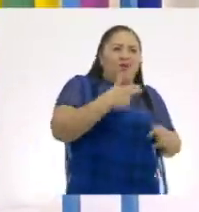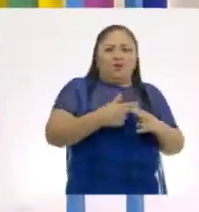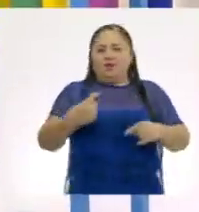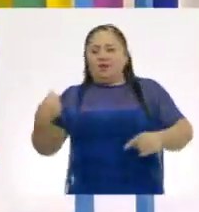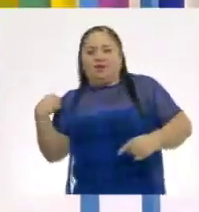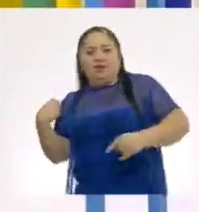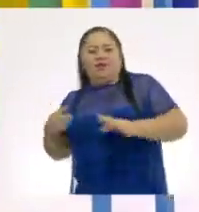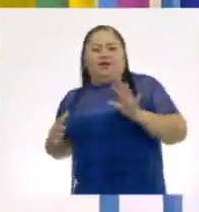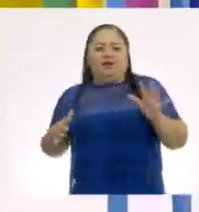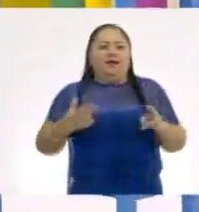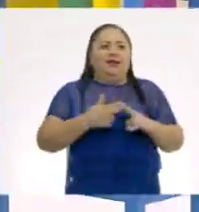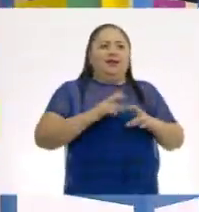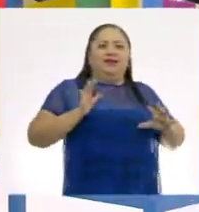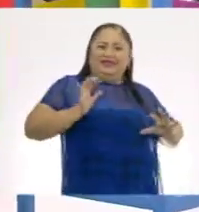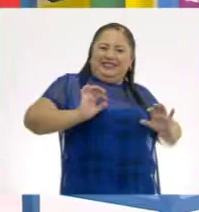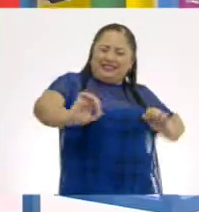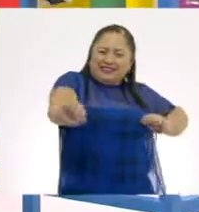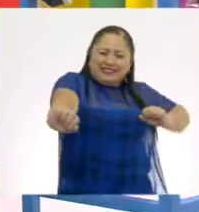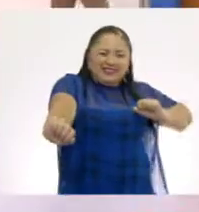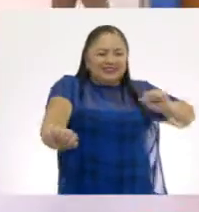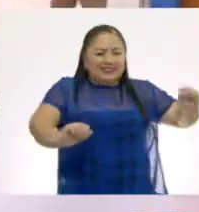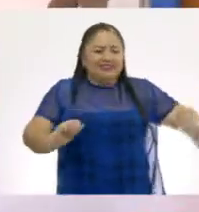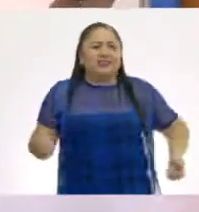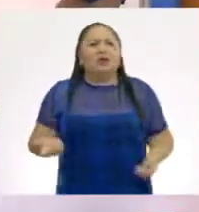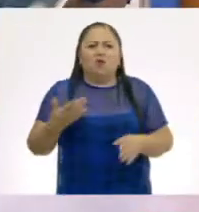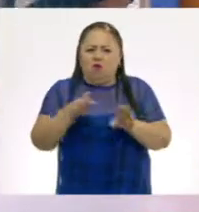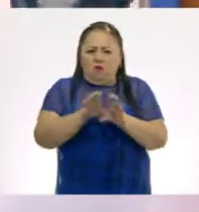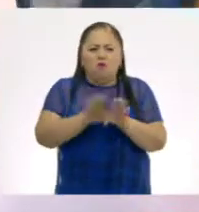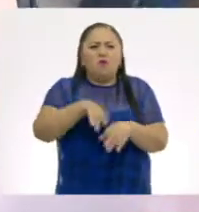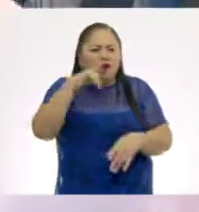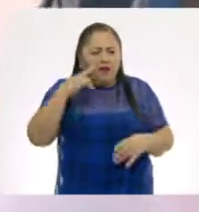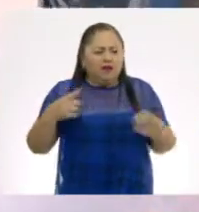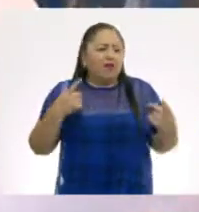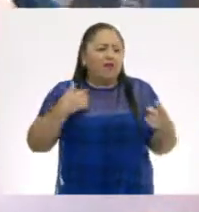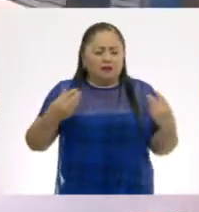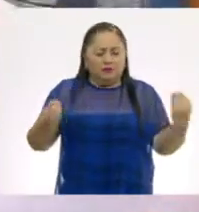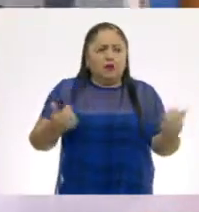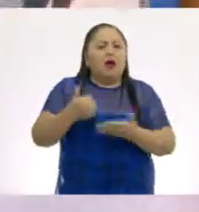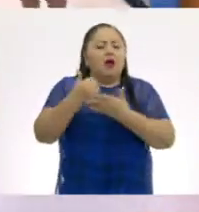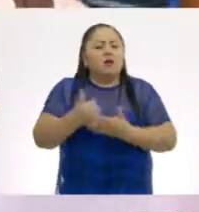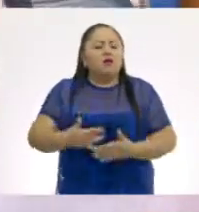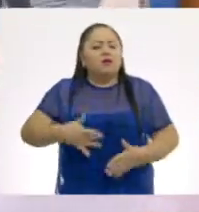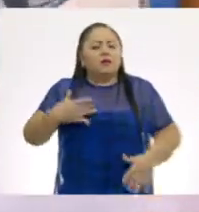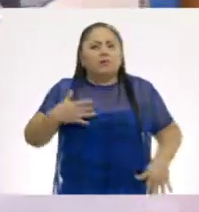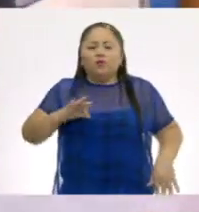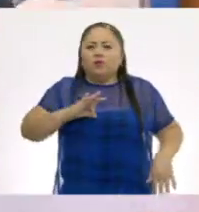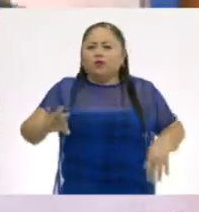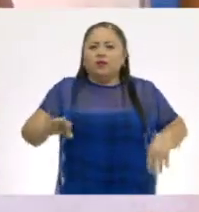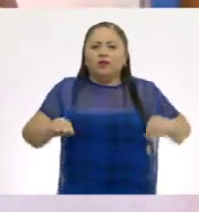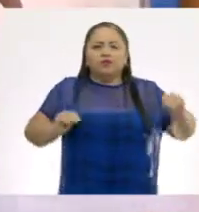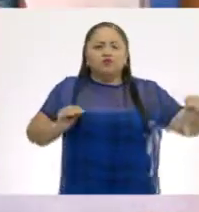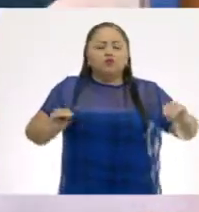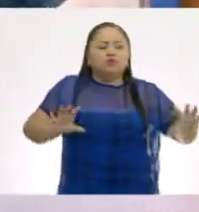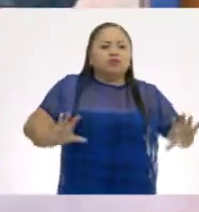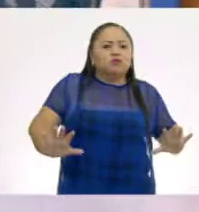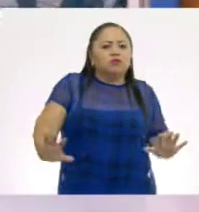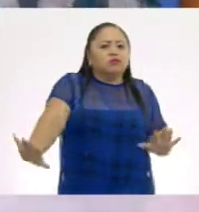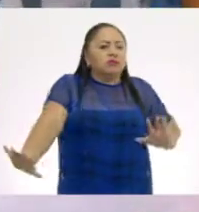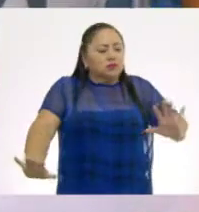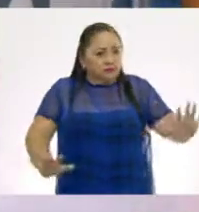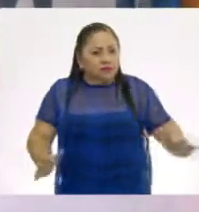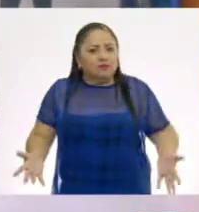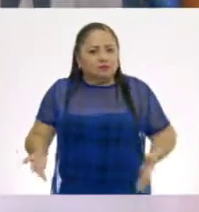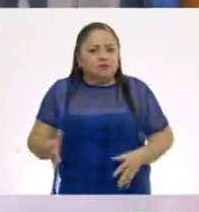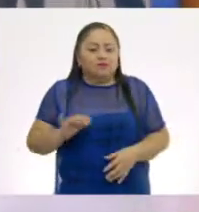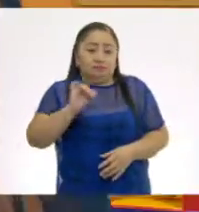otro, estirando. ¿Cómo un objeto ya te... Exactamente. Te da posibilidades de movimiento, ¿no? Le das